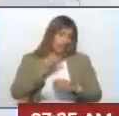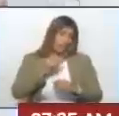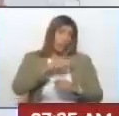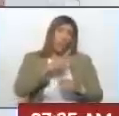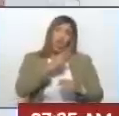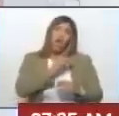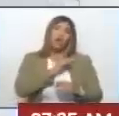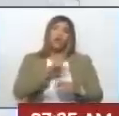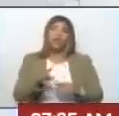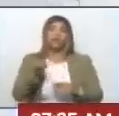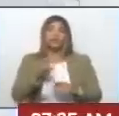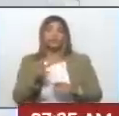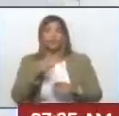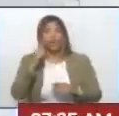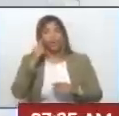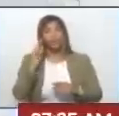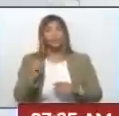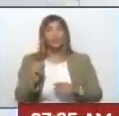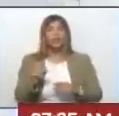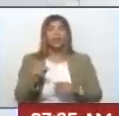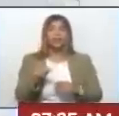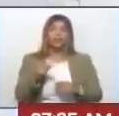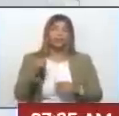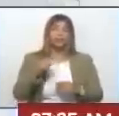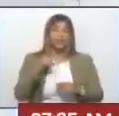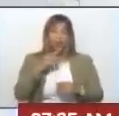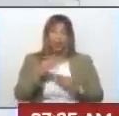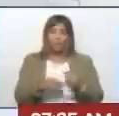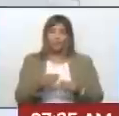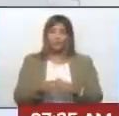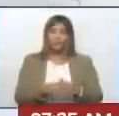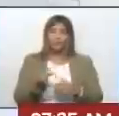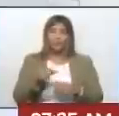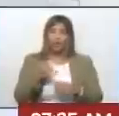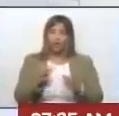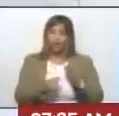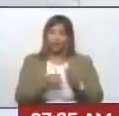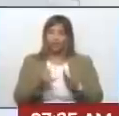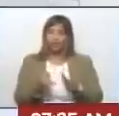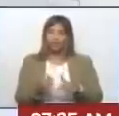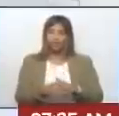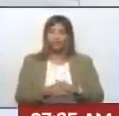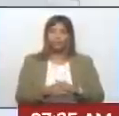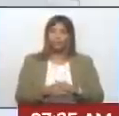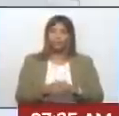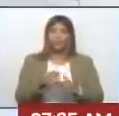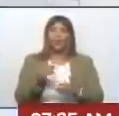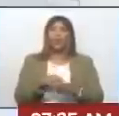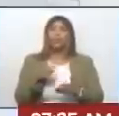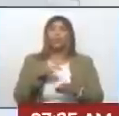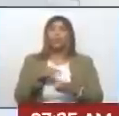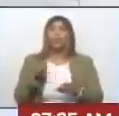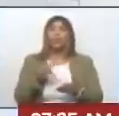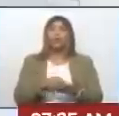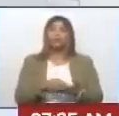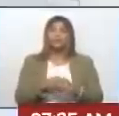no tienen idea de lo que aquí ha ocurrido. Por ahí está un instituto de Washington, es norteamericano el